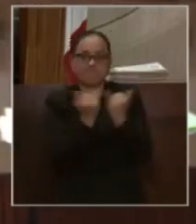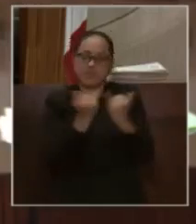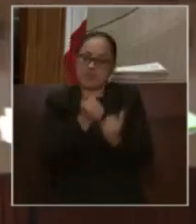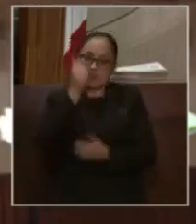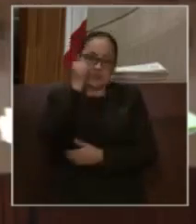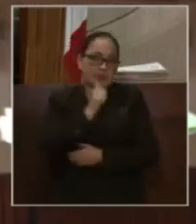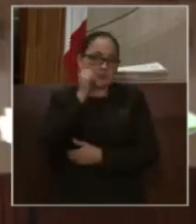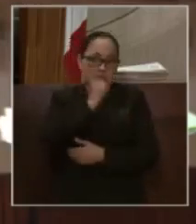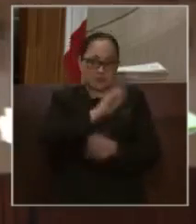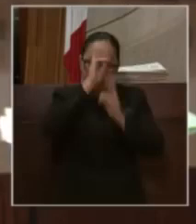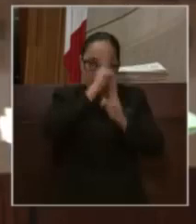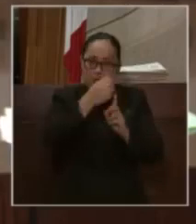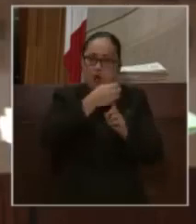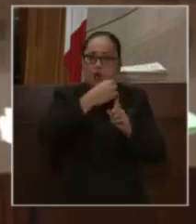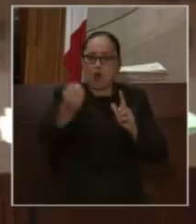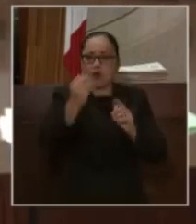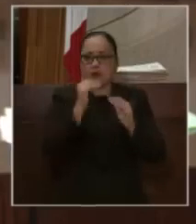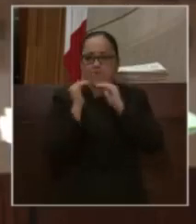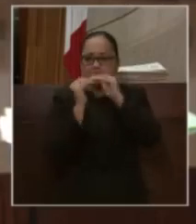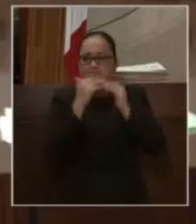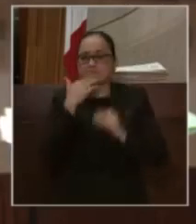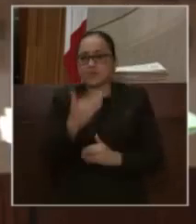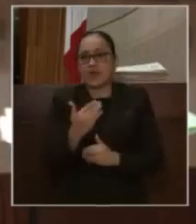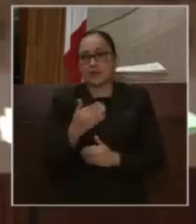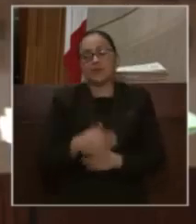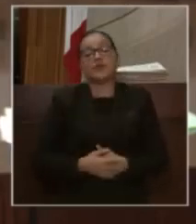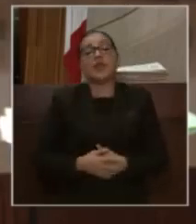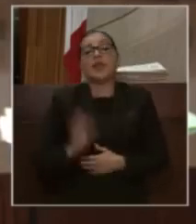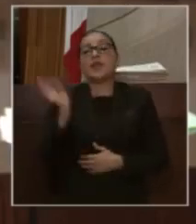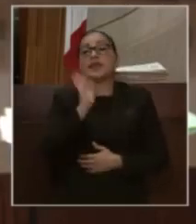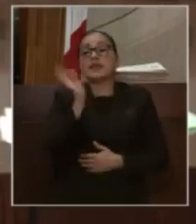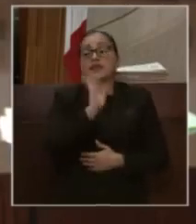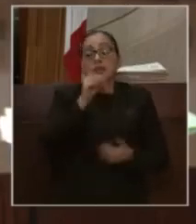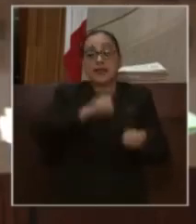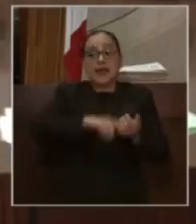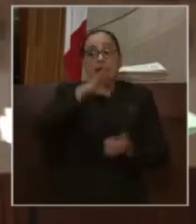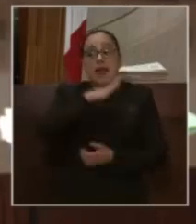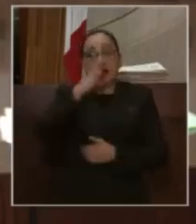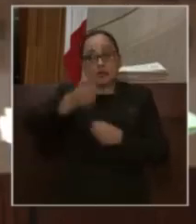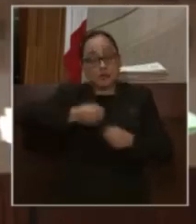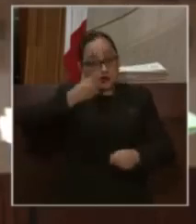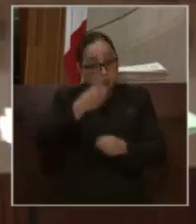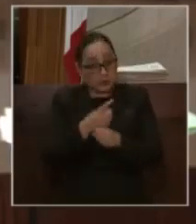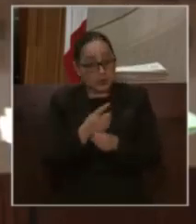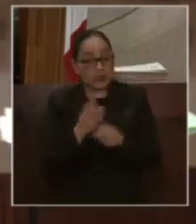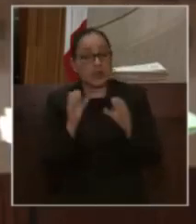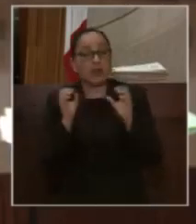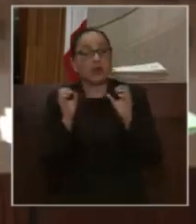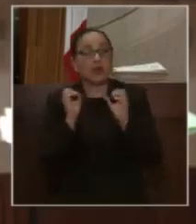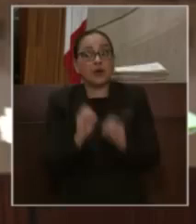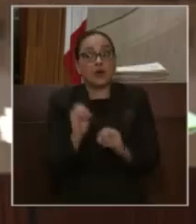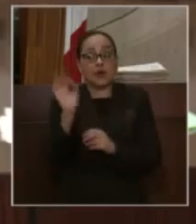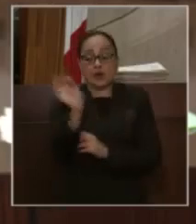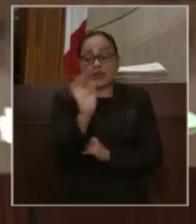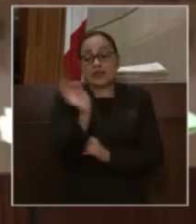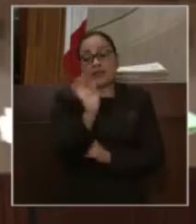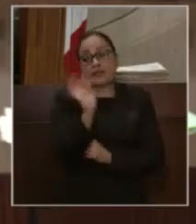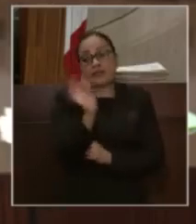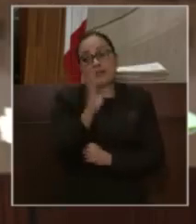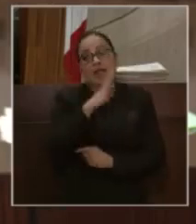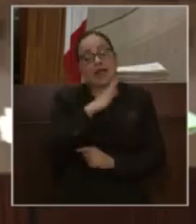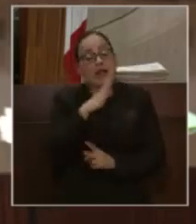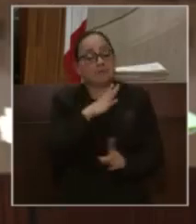un equilibrio en el proceso entre las oportunidades que tiene, en este caso,